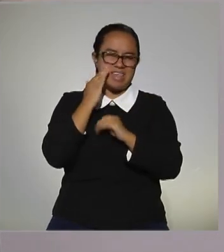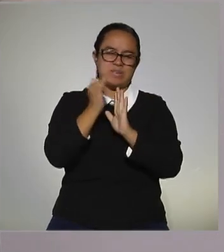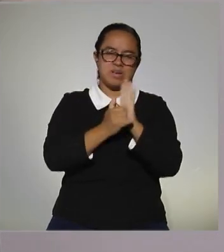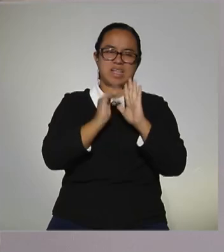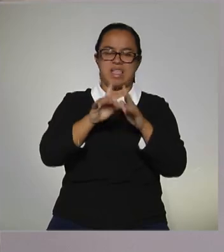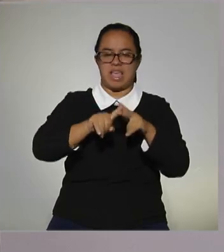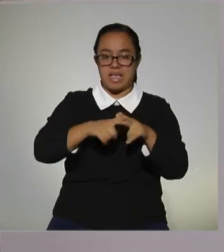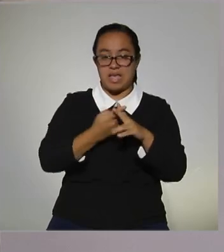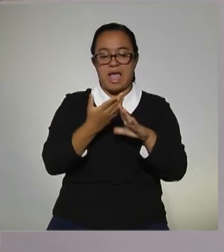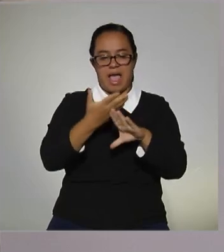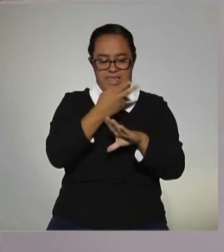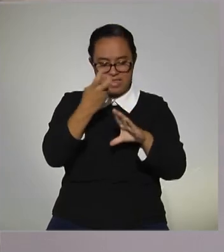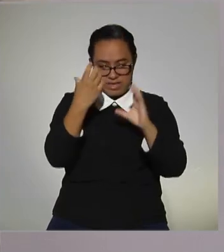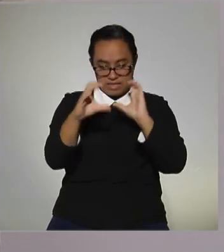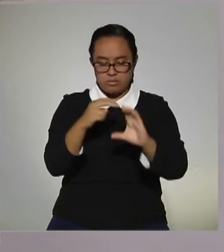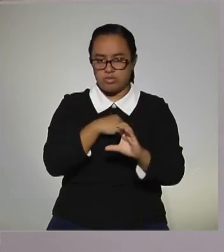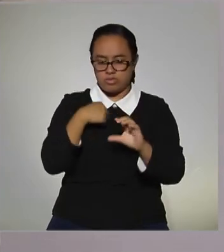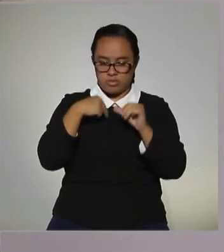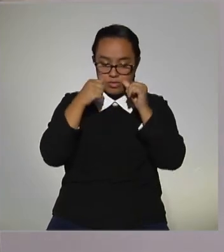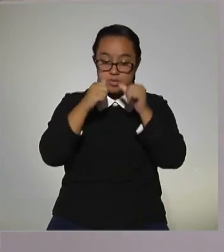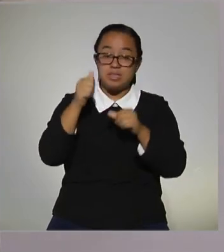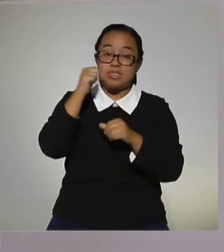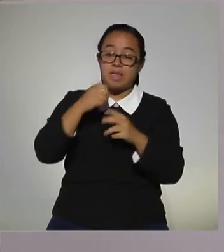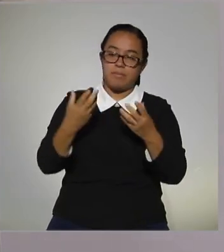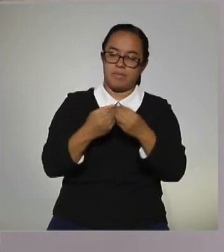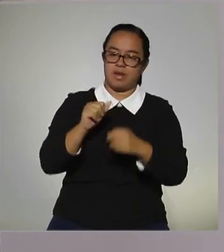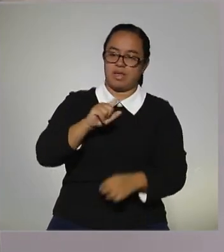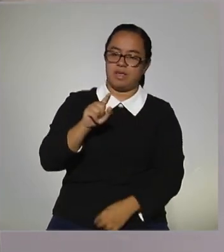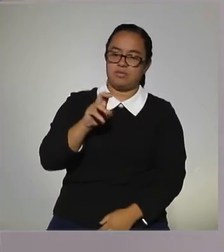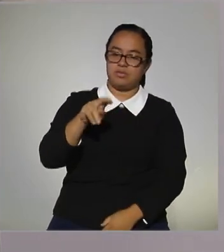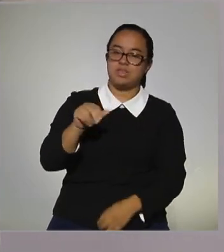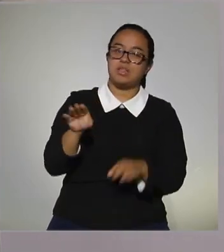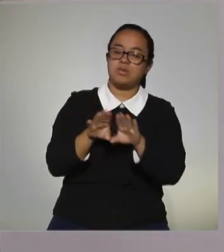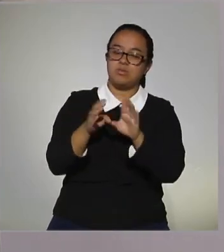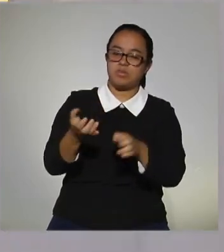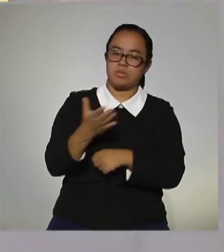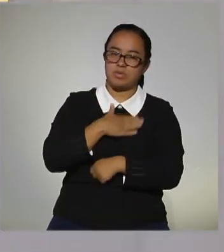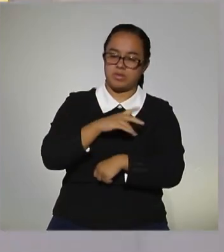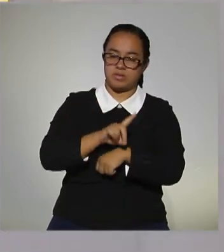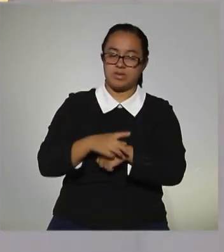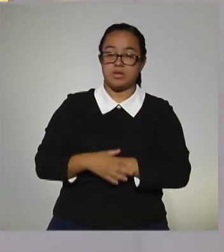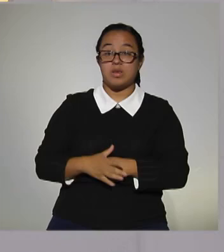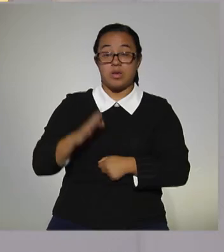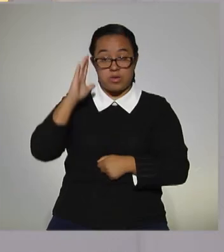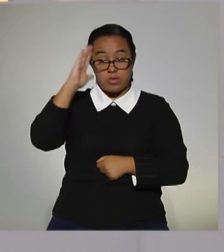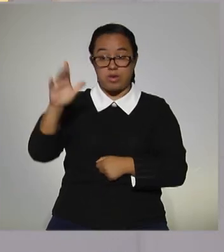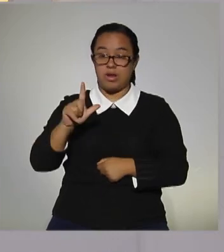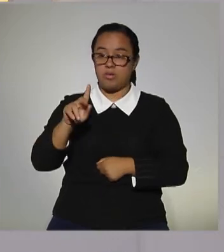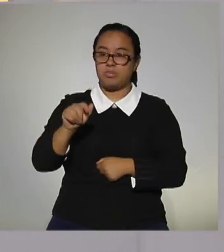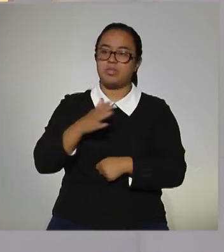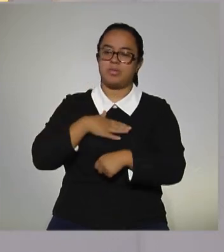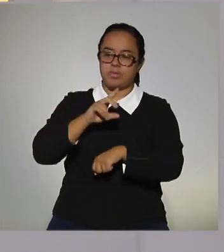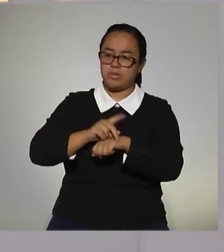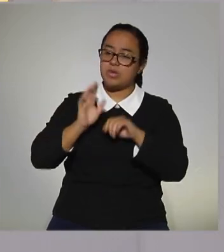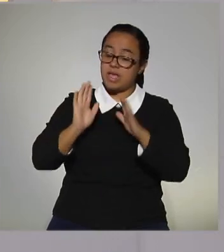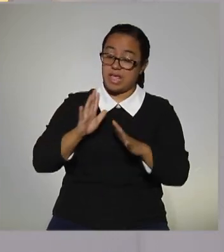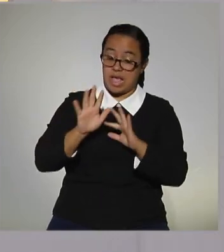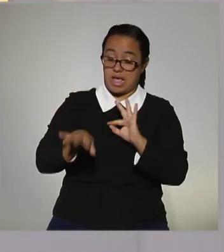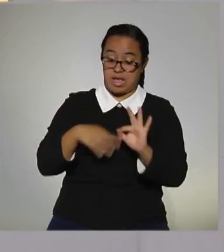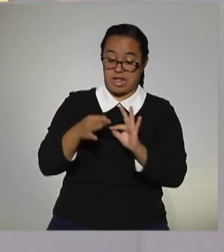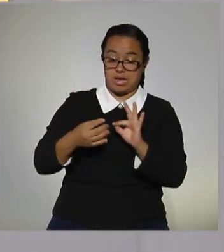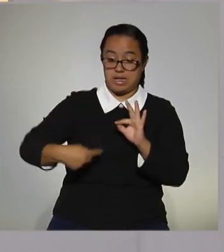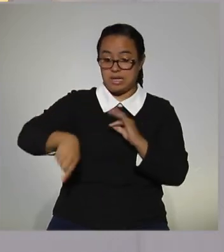aquí está con nosotros, siempre pendiente, Azucena. ¿Cómo estás? Buenos días. Hola Lupita, buen día. Sí, ya estamos aquí todos